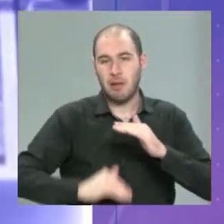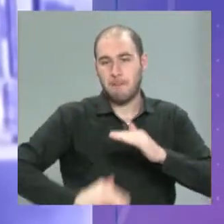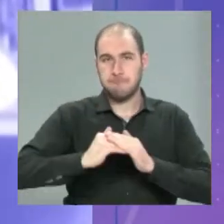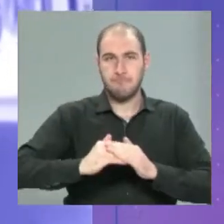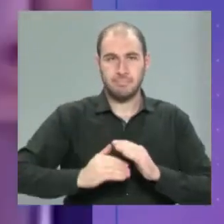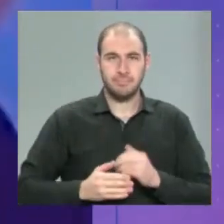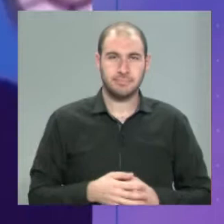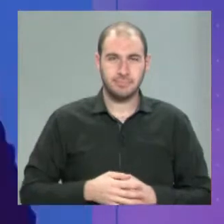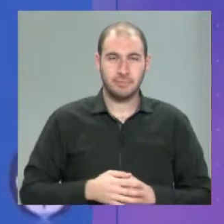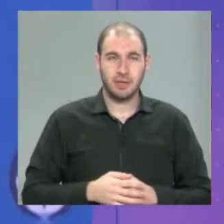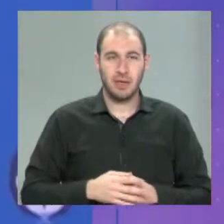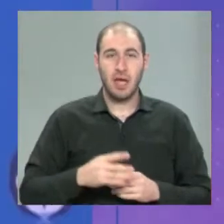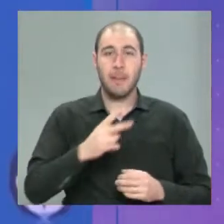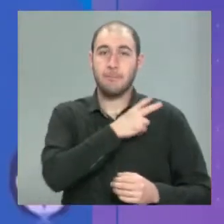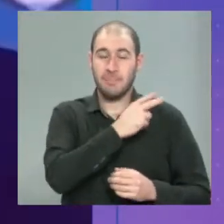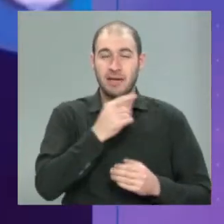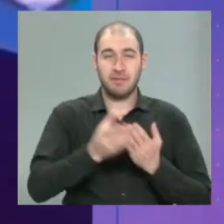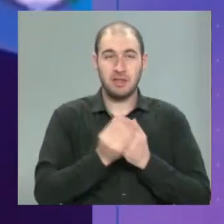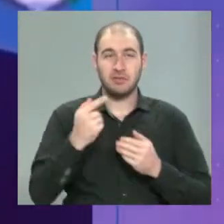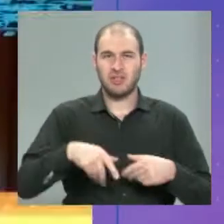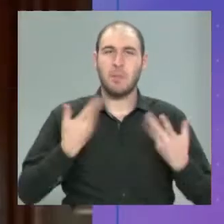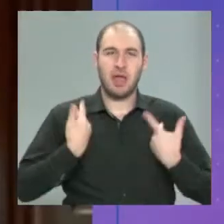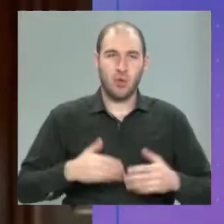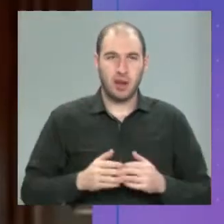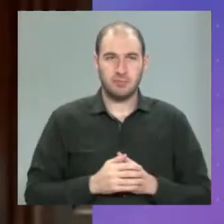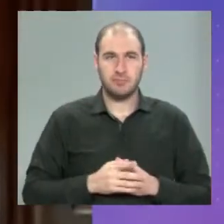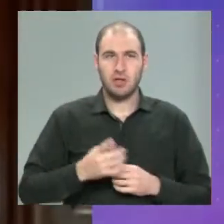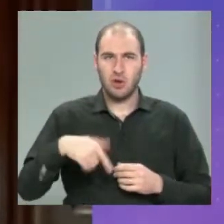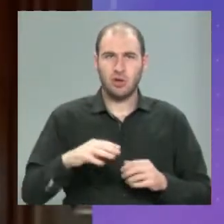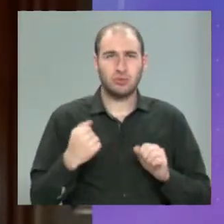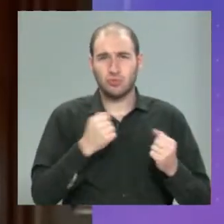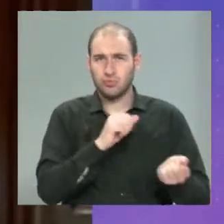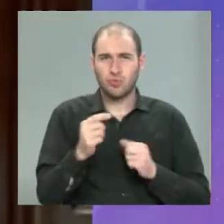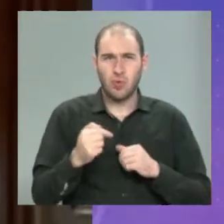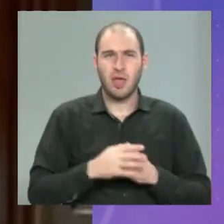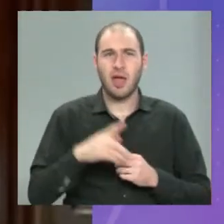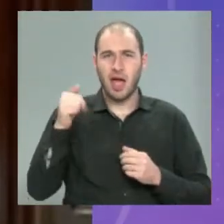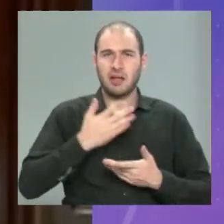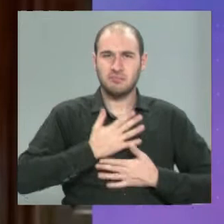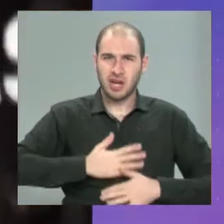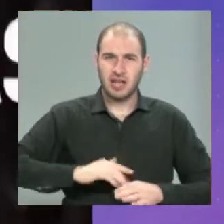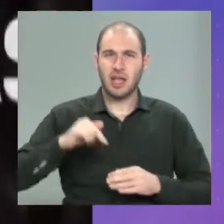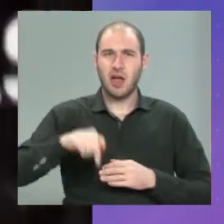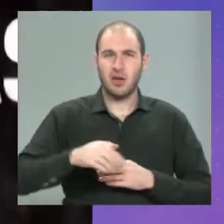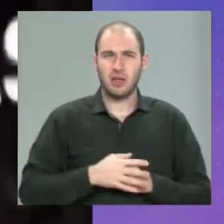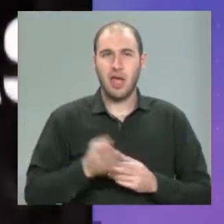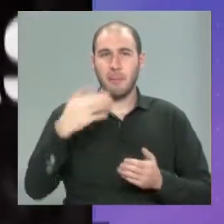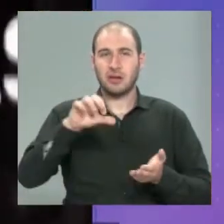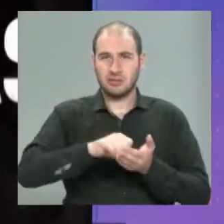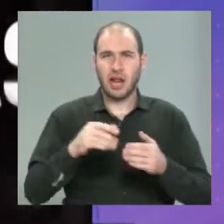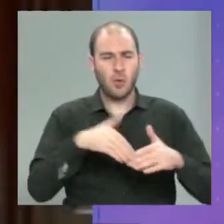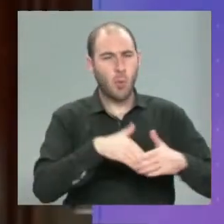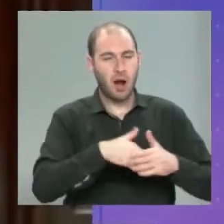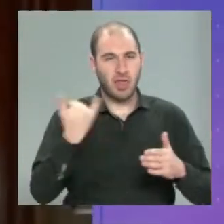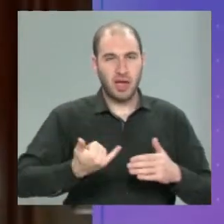billete norteamericano. El propio Peña tomó esto como natural. Nos inquieta como todos, lo que nos da una enorme tranquilidad hoy es que el Banco Central tiene